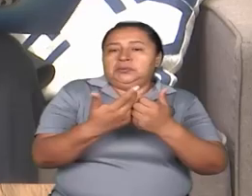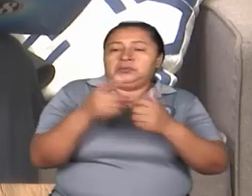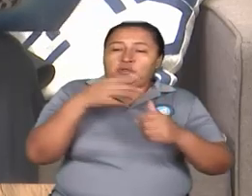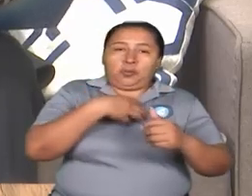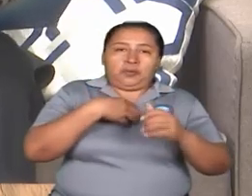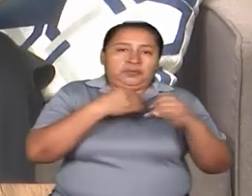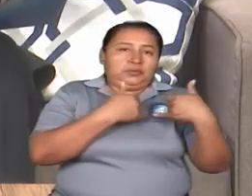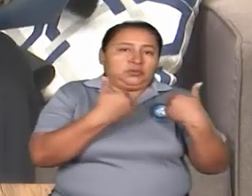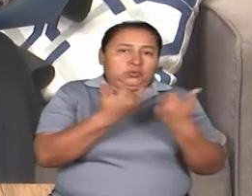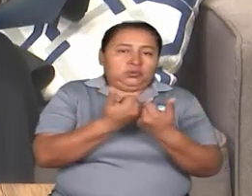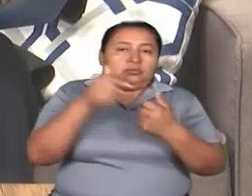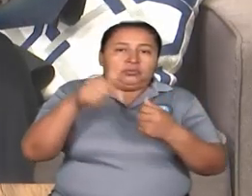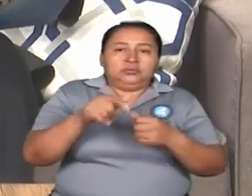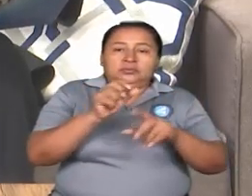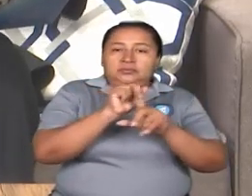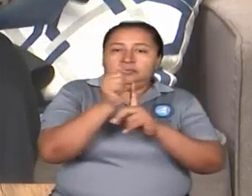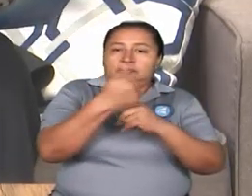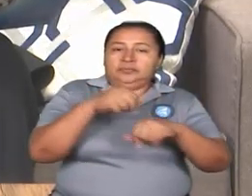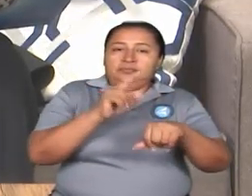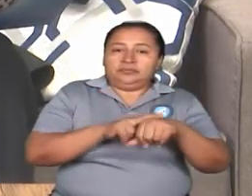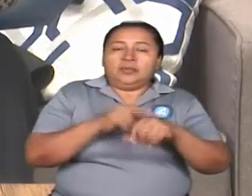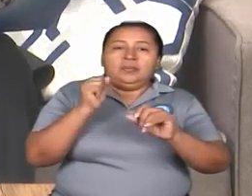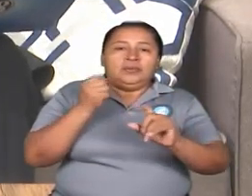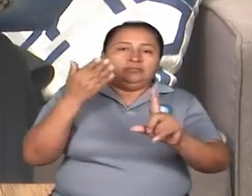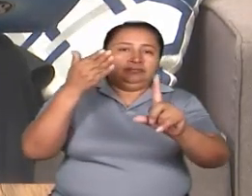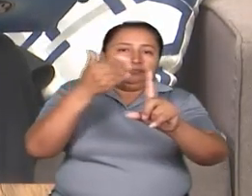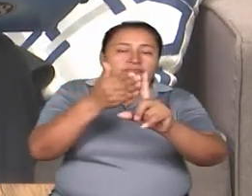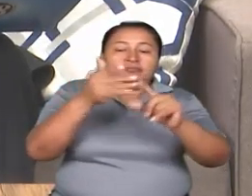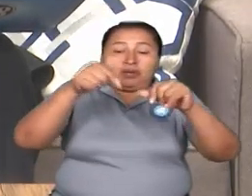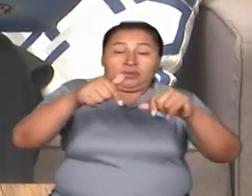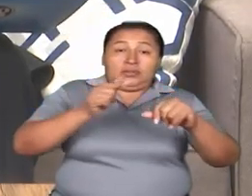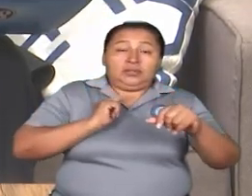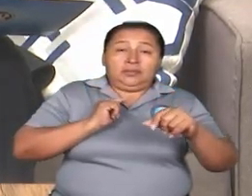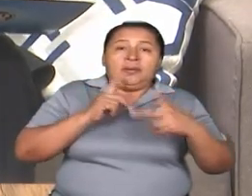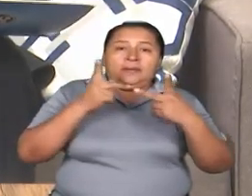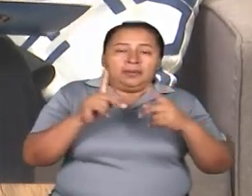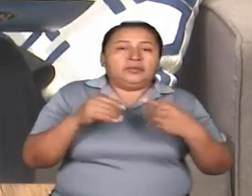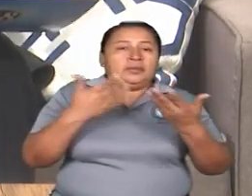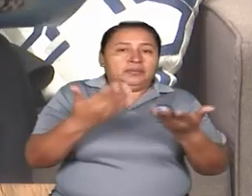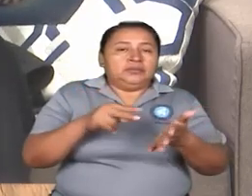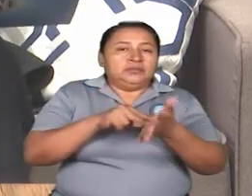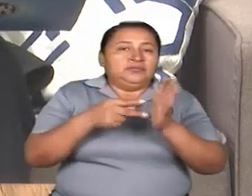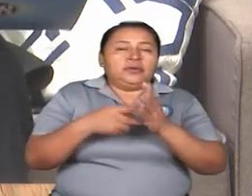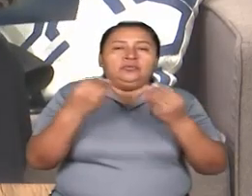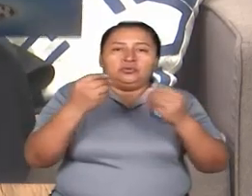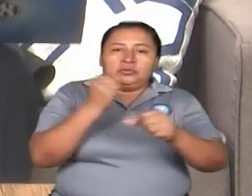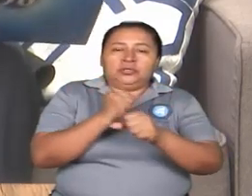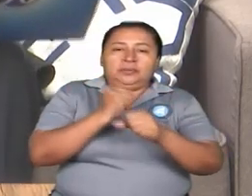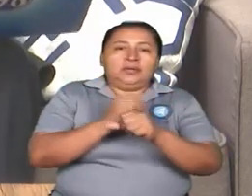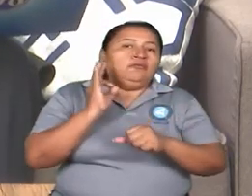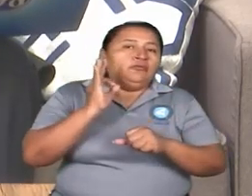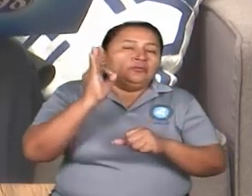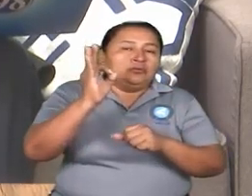institucional para precisamente llegar al punto en el que estamos ahora, pero que también implica bastante trabajo para el